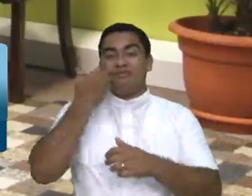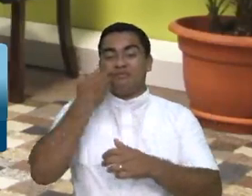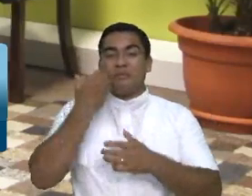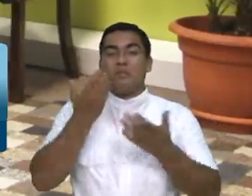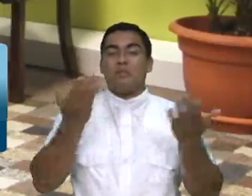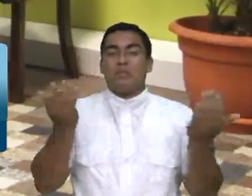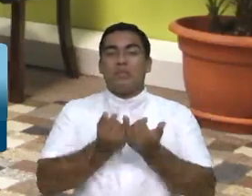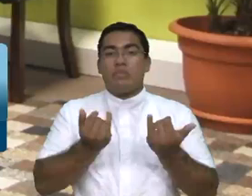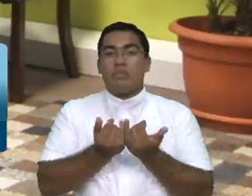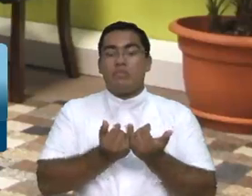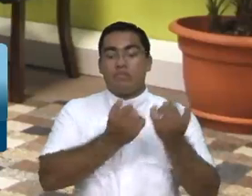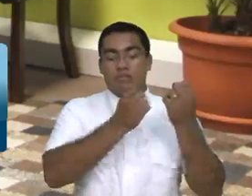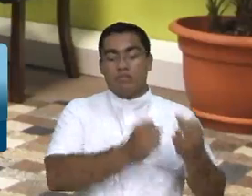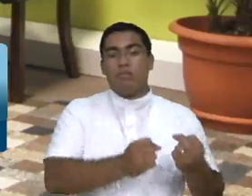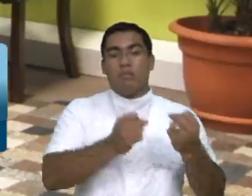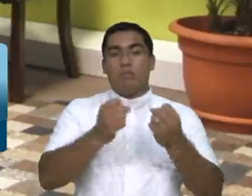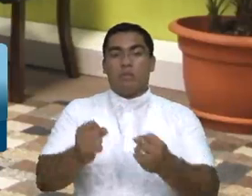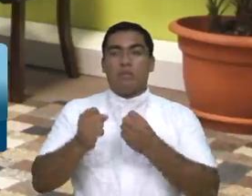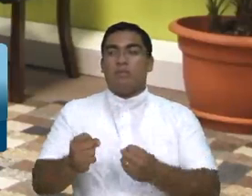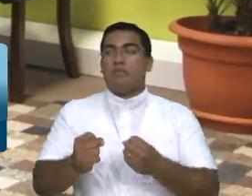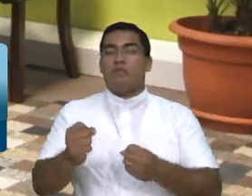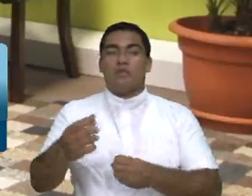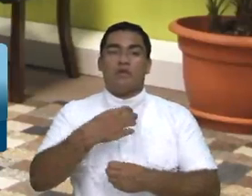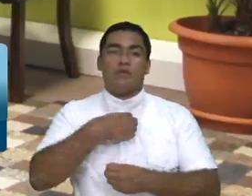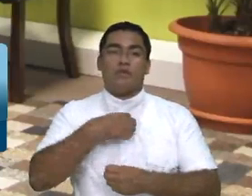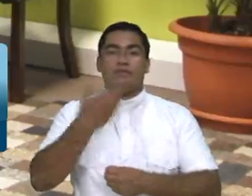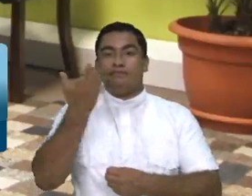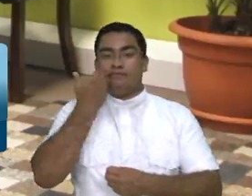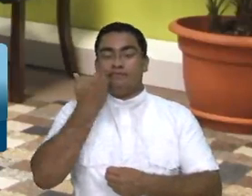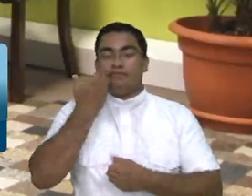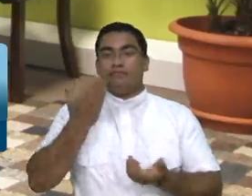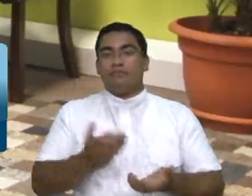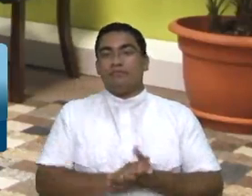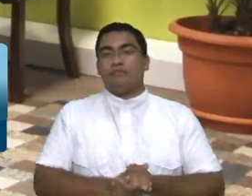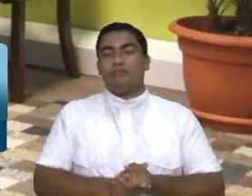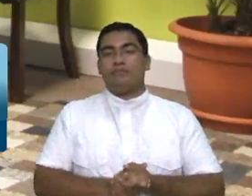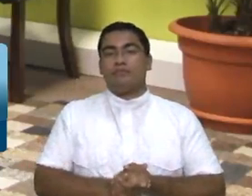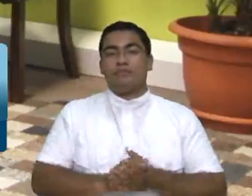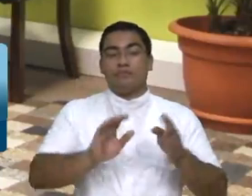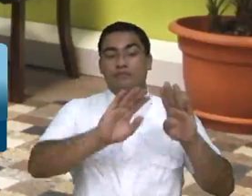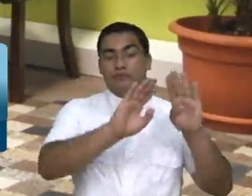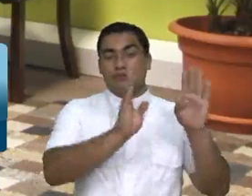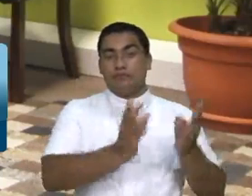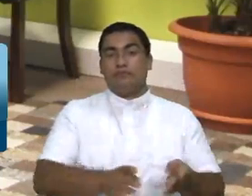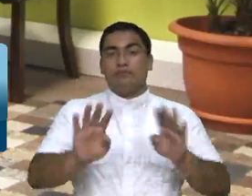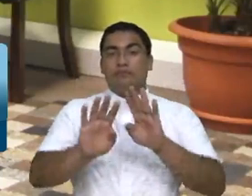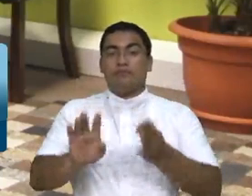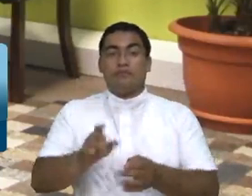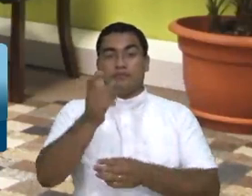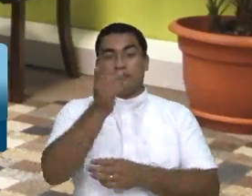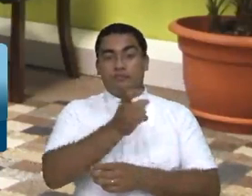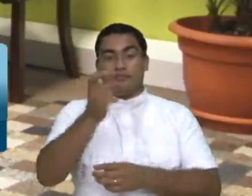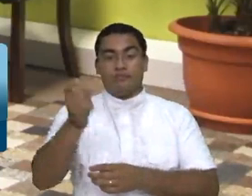causa que solo los varones prácticamente tengan manifestaciones de la enfermedad o padezcan la enfermedad, porque las mujeres tienen doble X, pero entonces